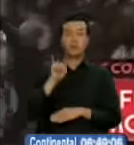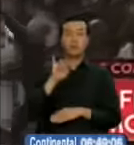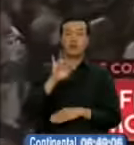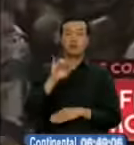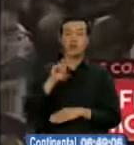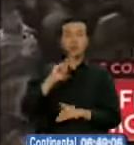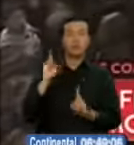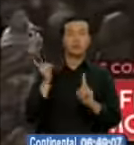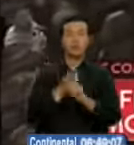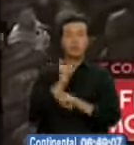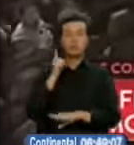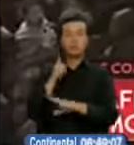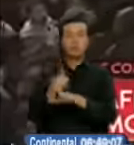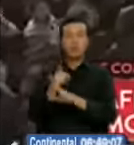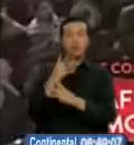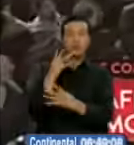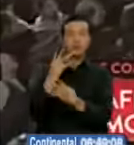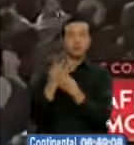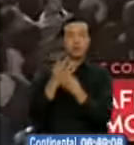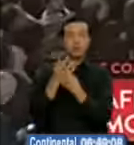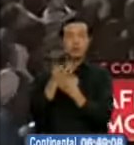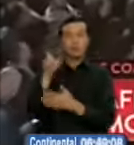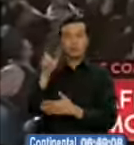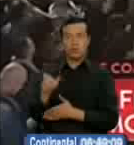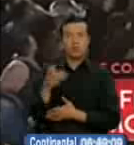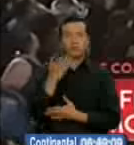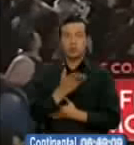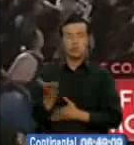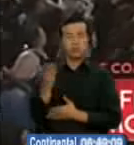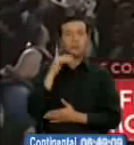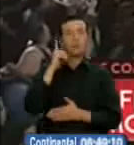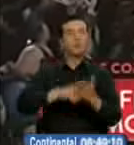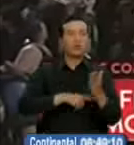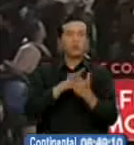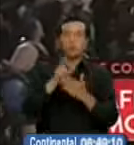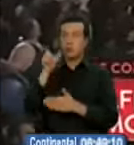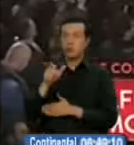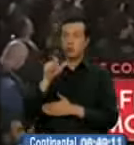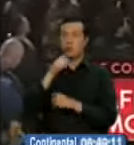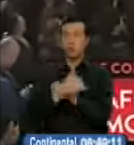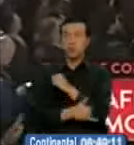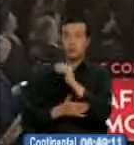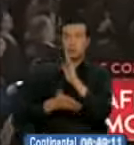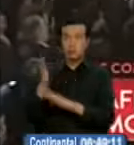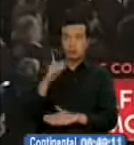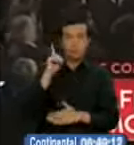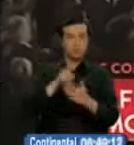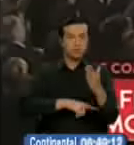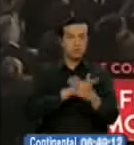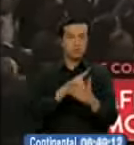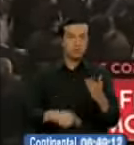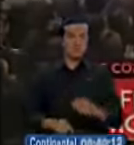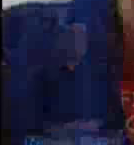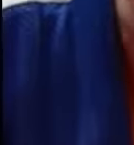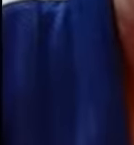emitió una segunda orden de detención contra Hebe de Bonafini y prohibió su salida del país. Fanny Lara, Ecuador TV.